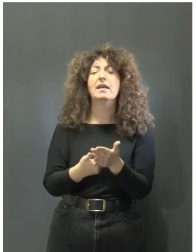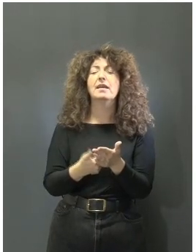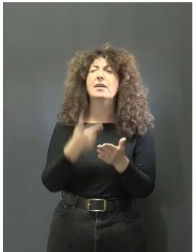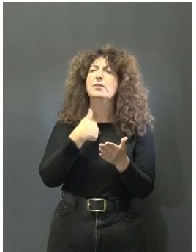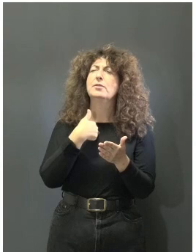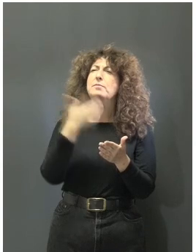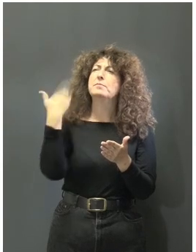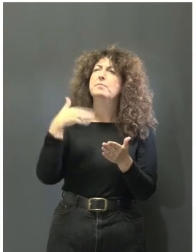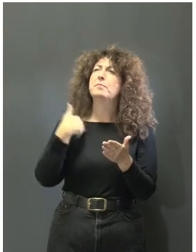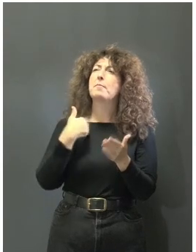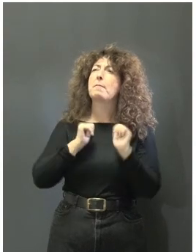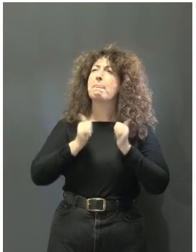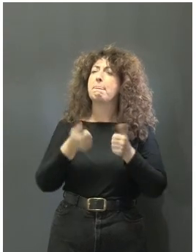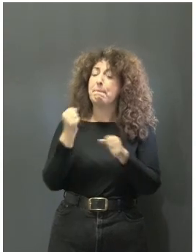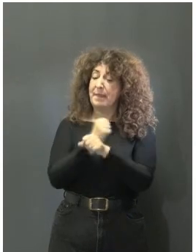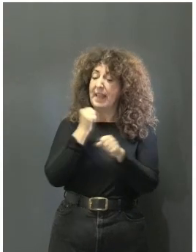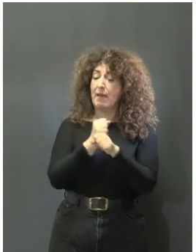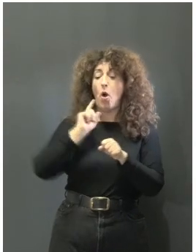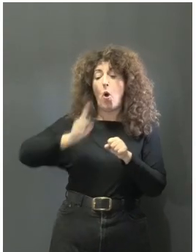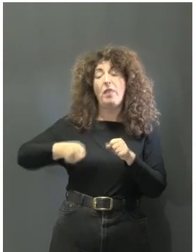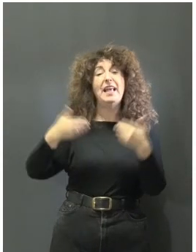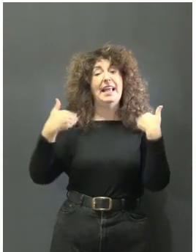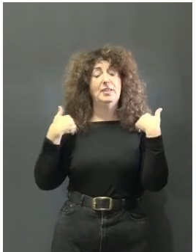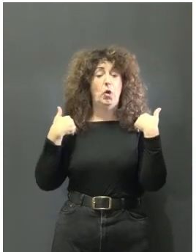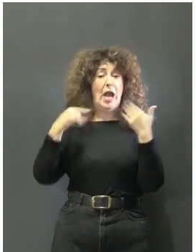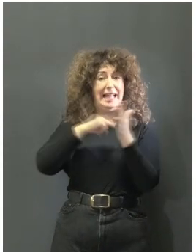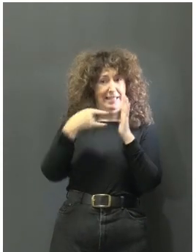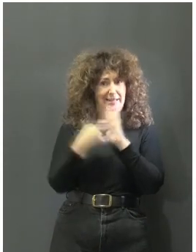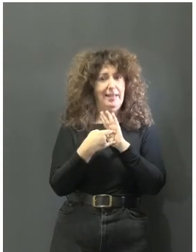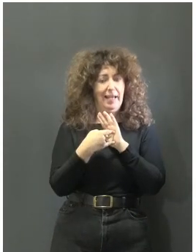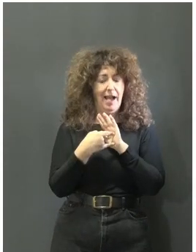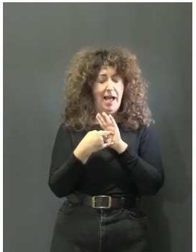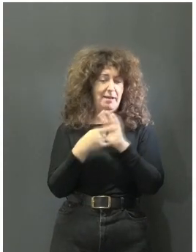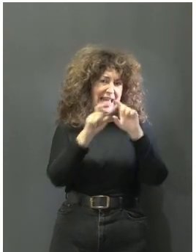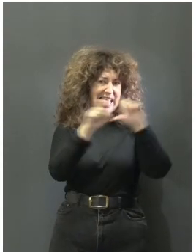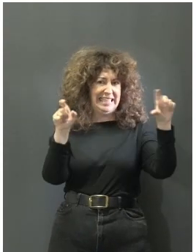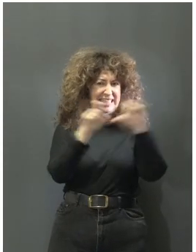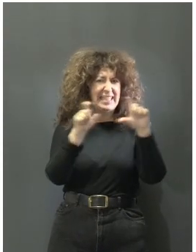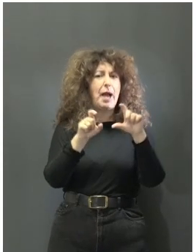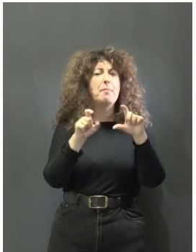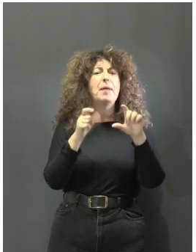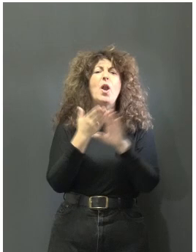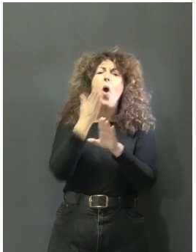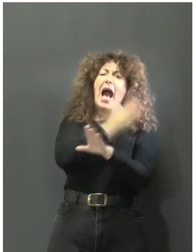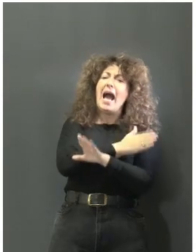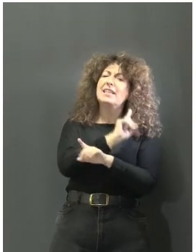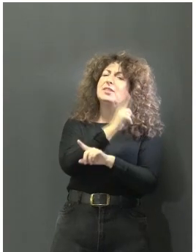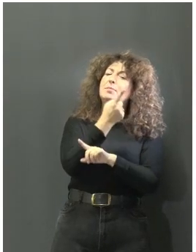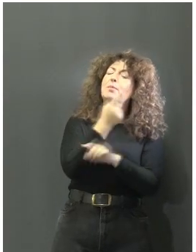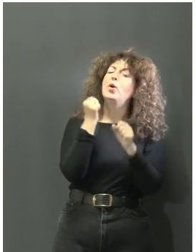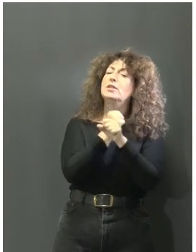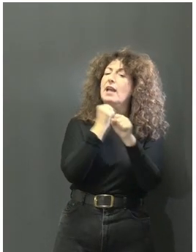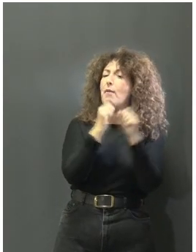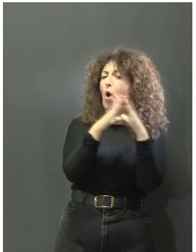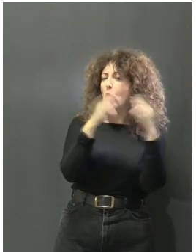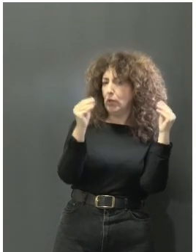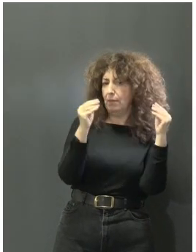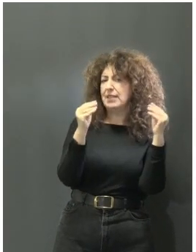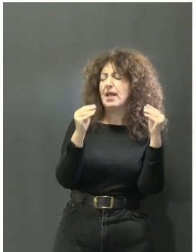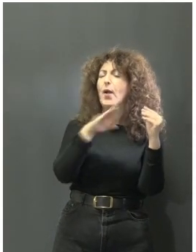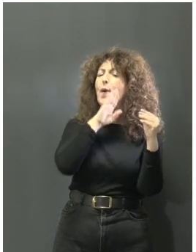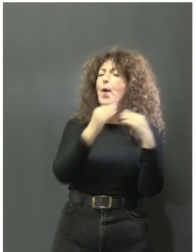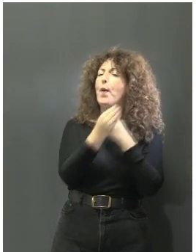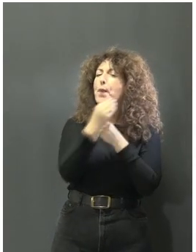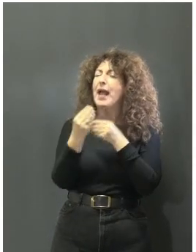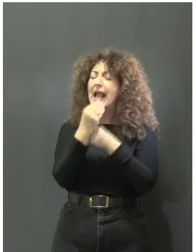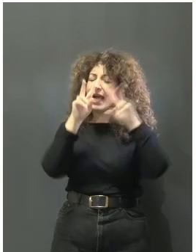empecé, trabajo como directora técnica en la entidad, pero primero estuve trabajando en la universidad con becas de investigación